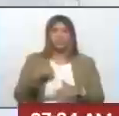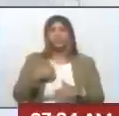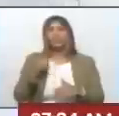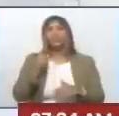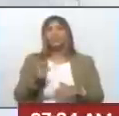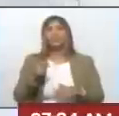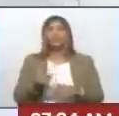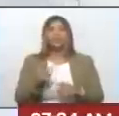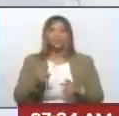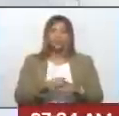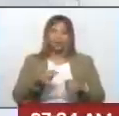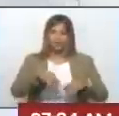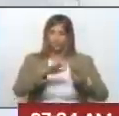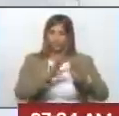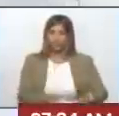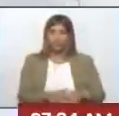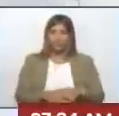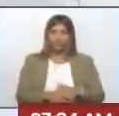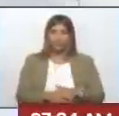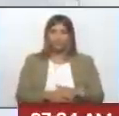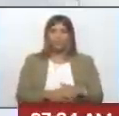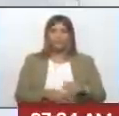estar inhabilitados.